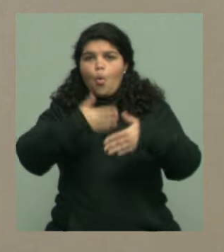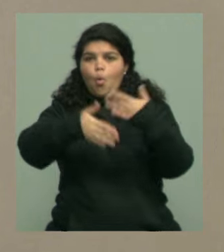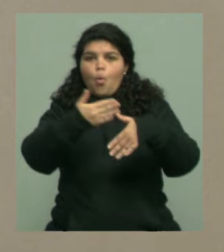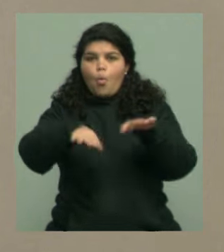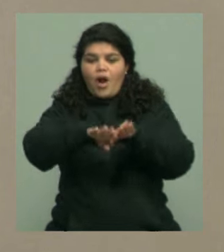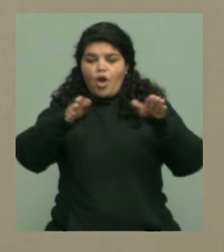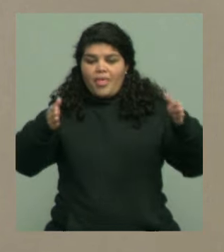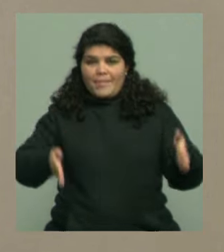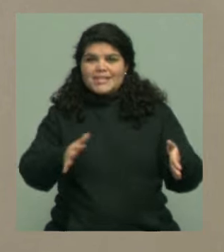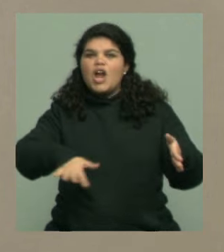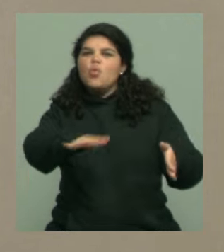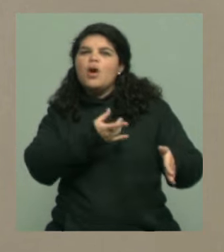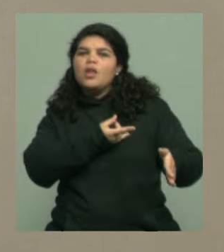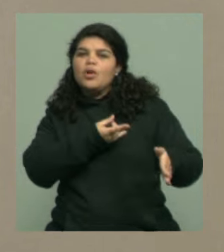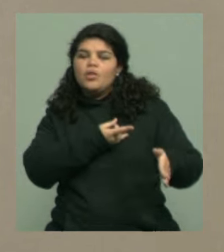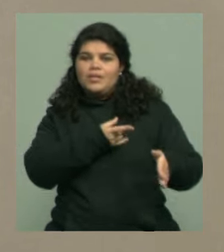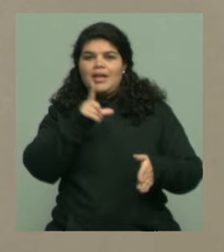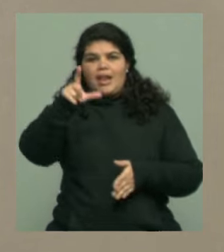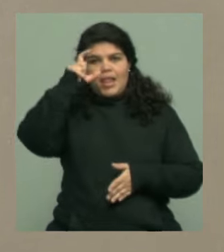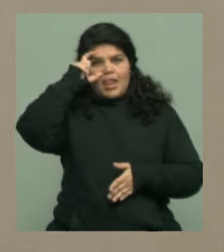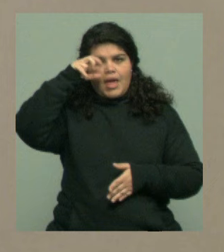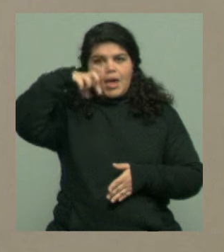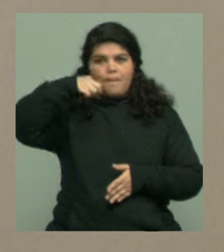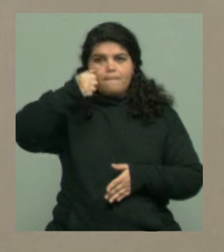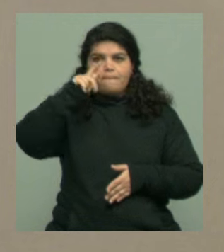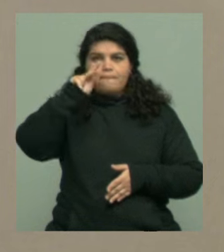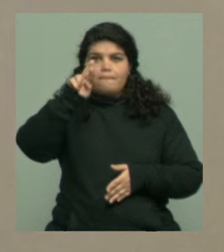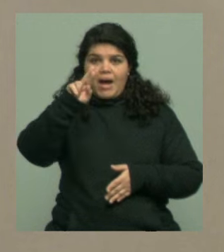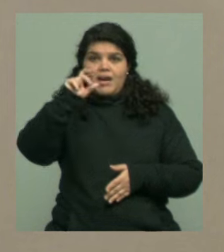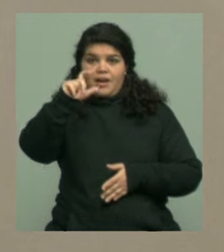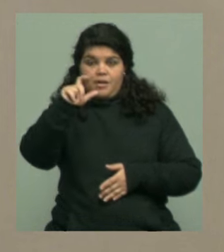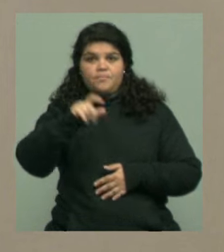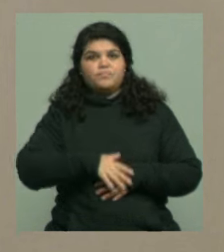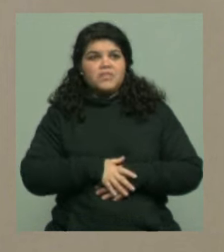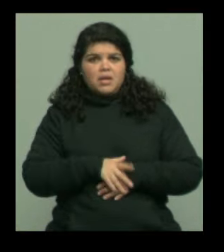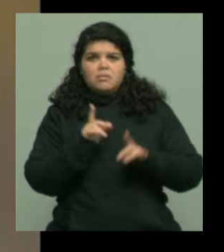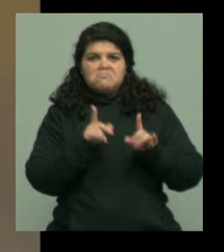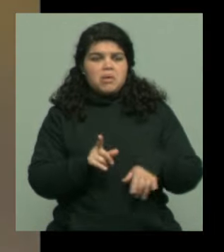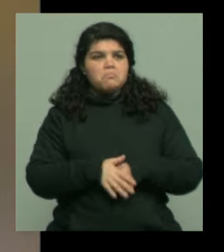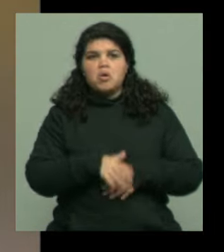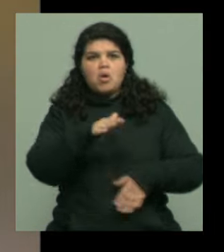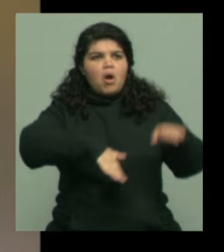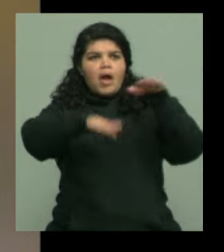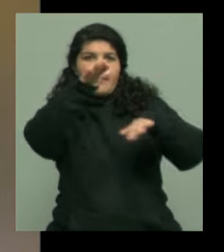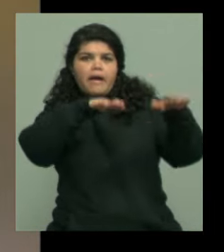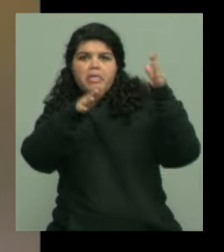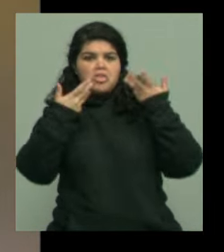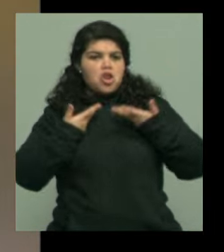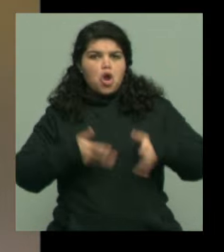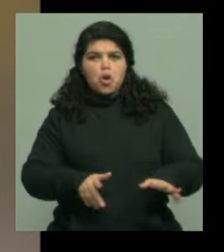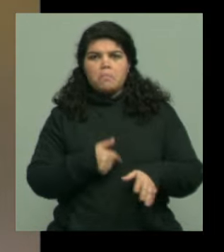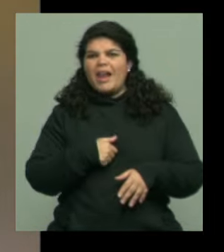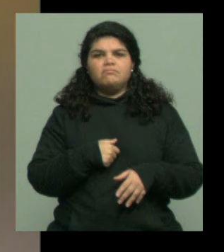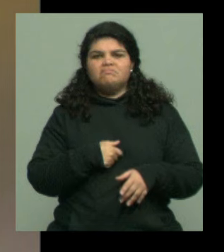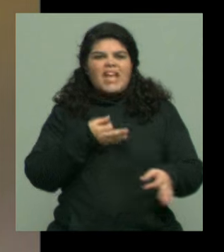ahí empezamos a testearlo y la verdad que los niños, los grandes, lo hacían naturalmente, ¿no? Aprendían, no hacía falta